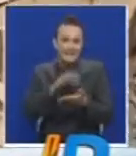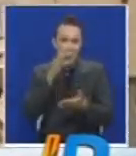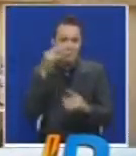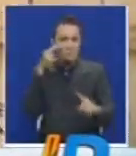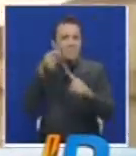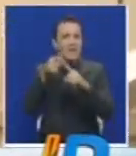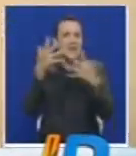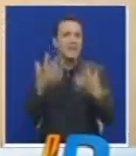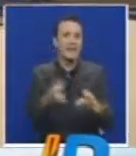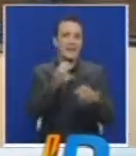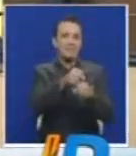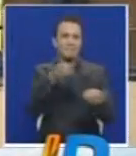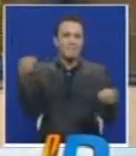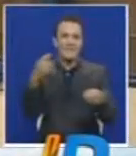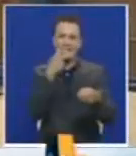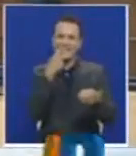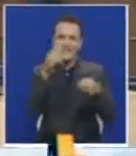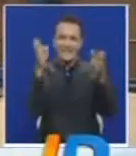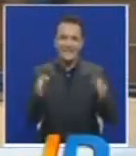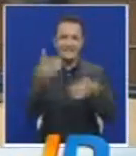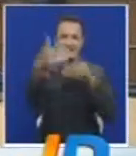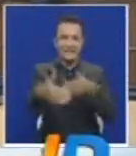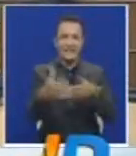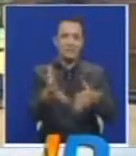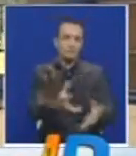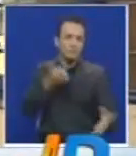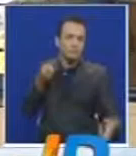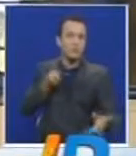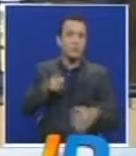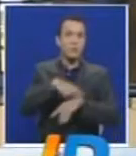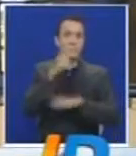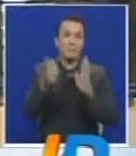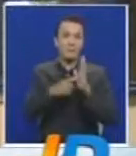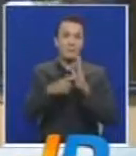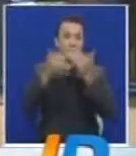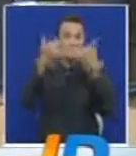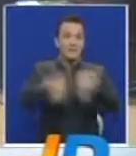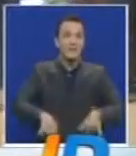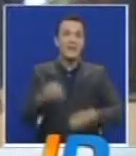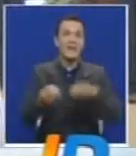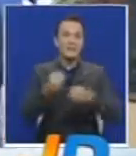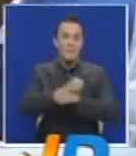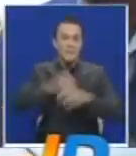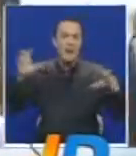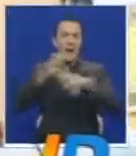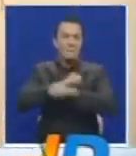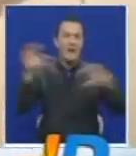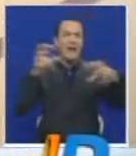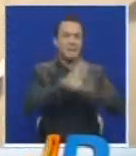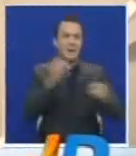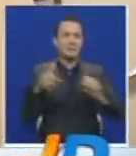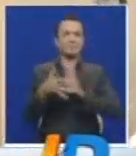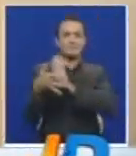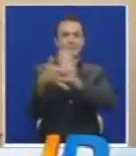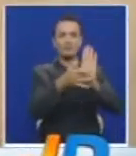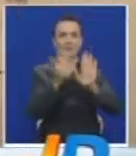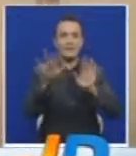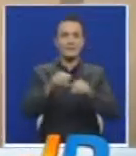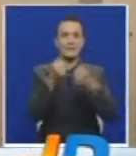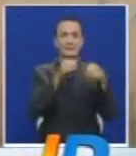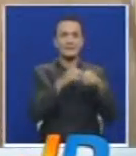supuestos subversivos, quienes después de realizar el millonario robo, detonaron varios explosivos, destruyendo por completo este